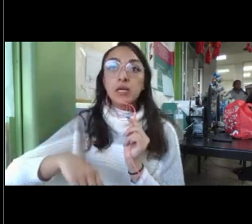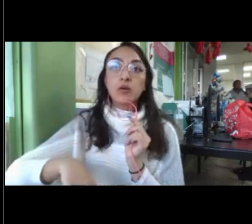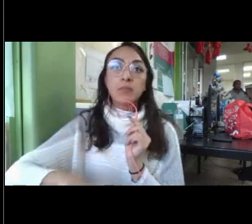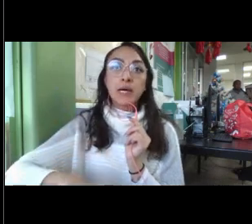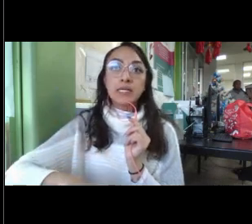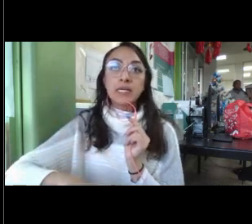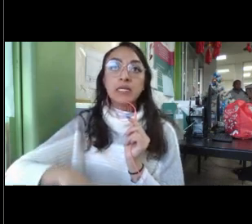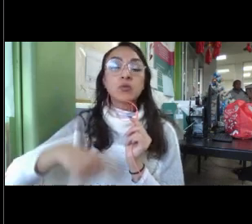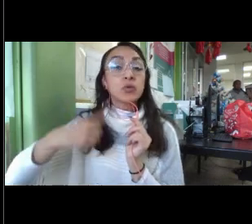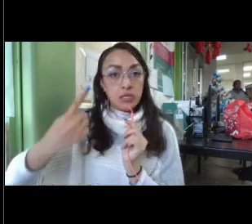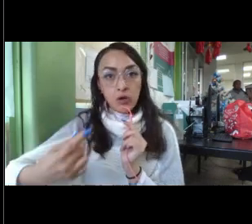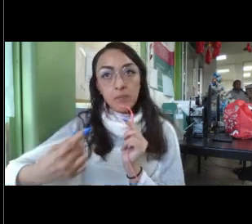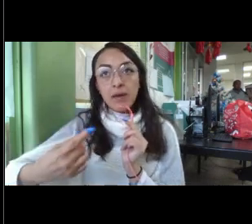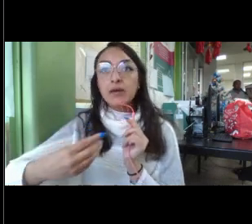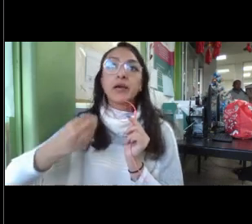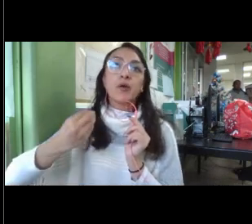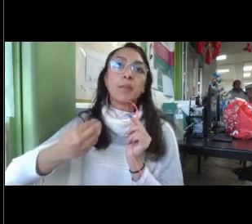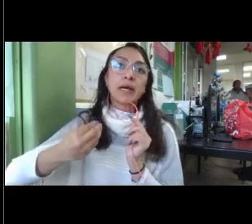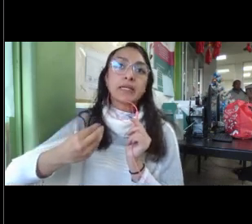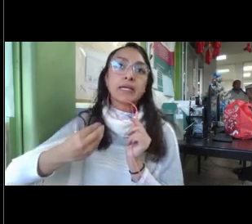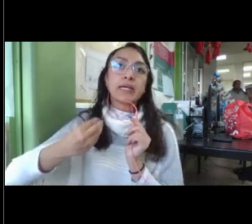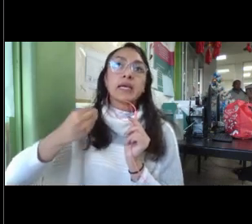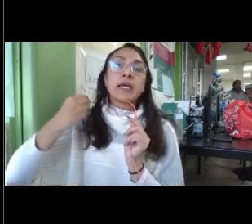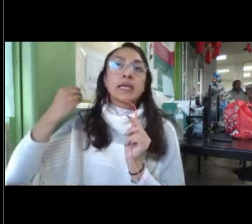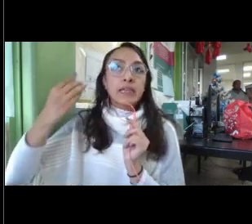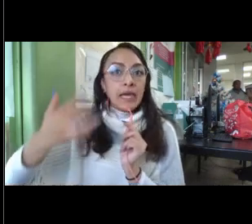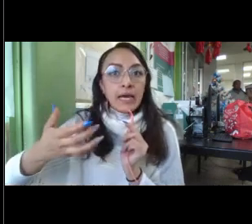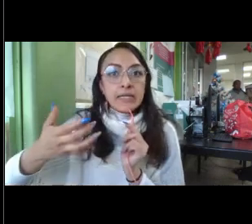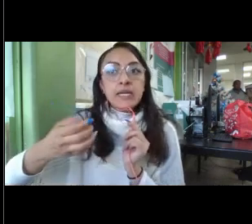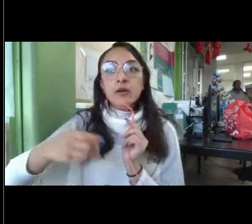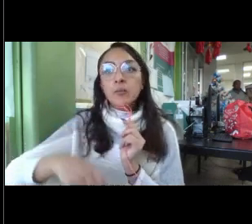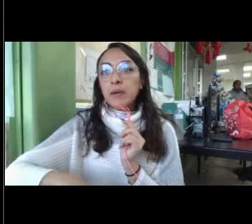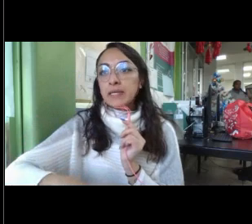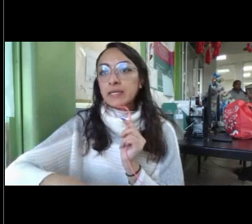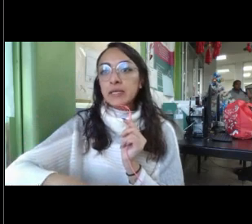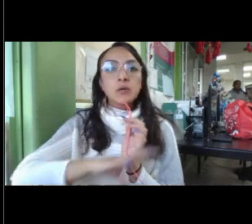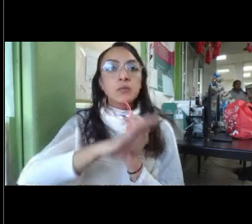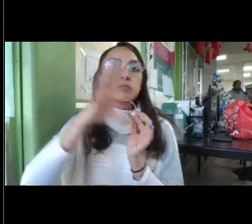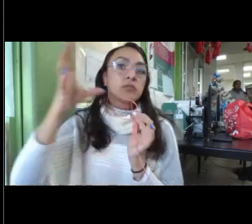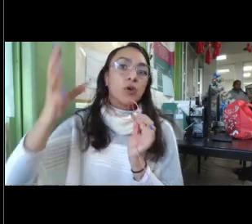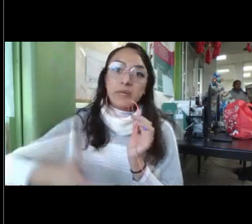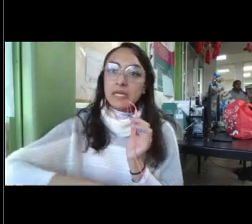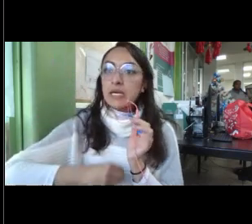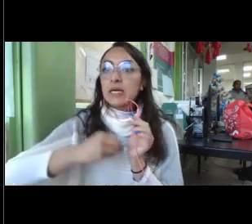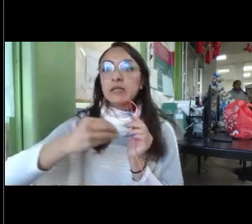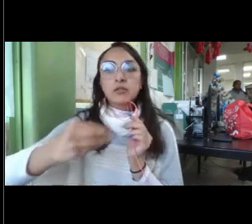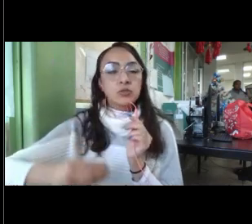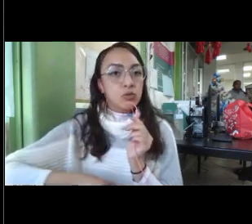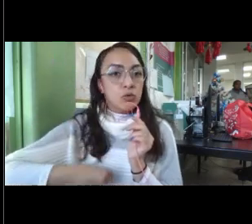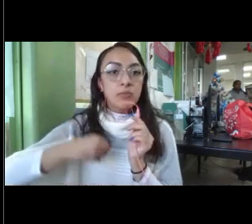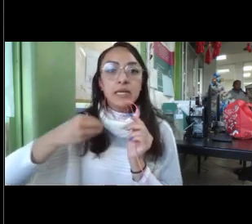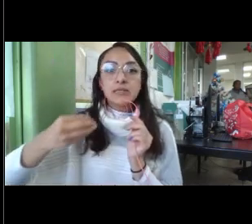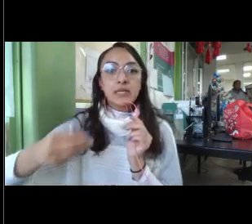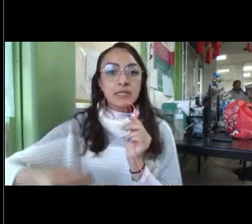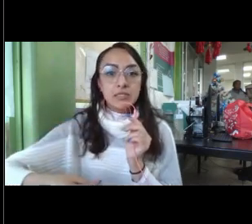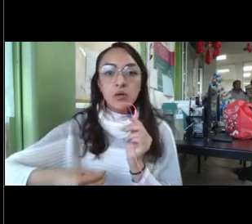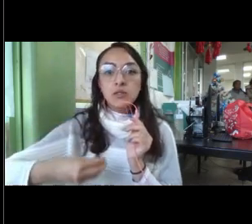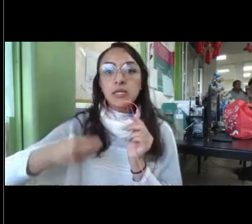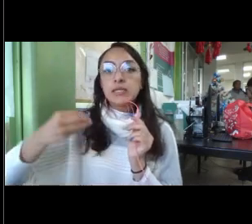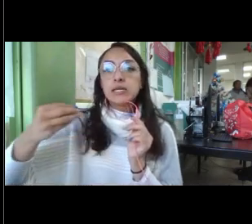espacio, que comparten un idioma, comparten ideas, que comparten comida,